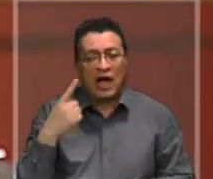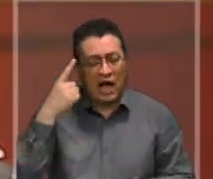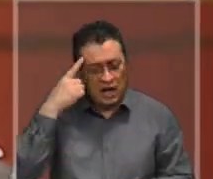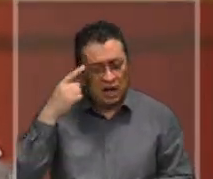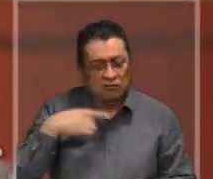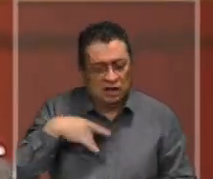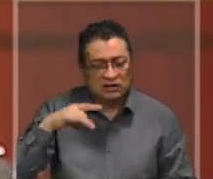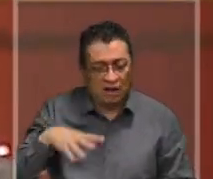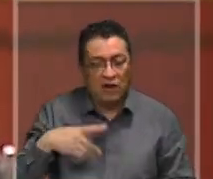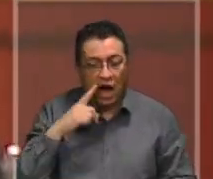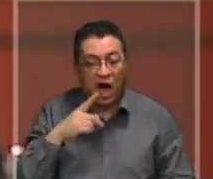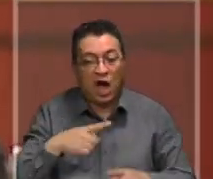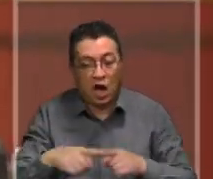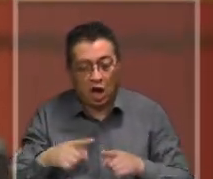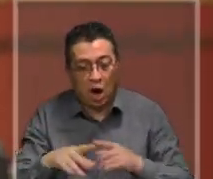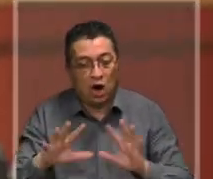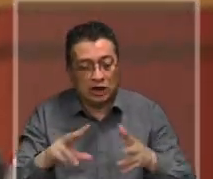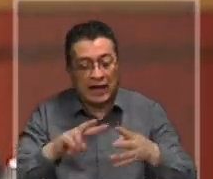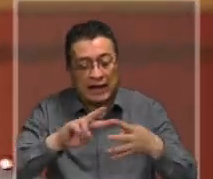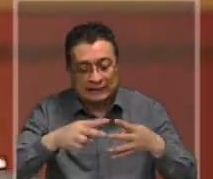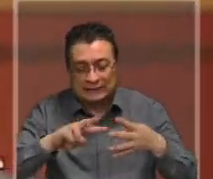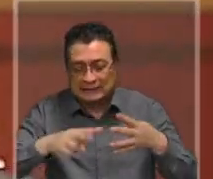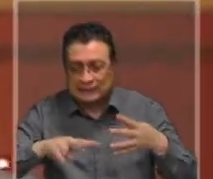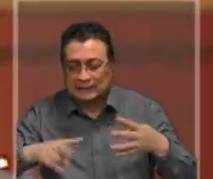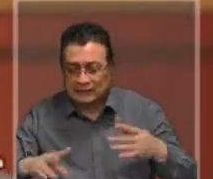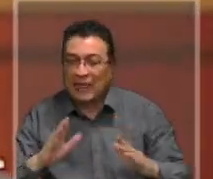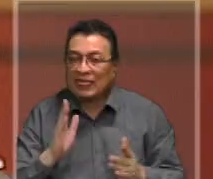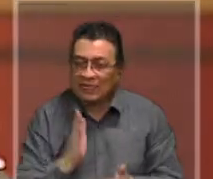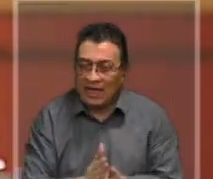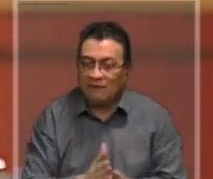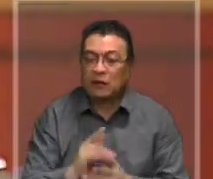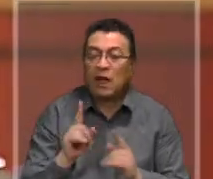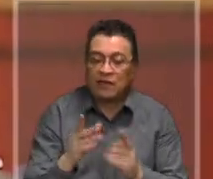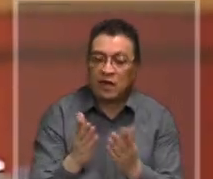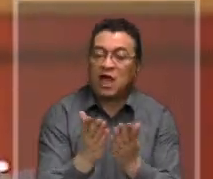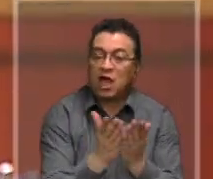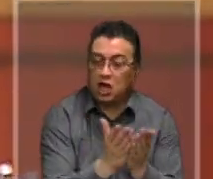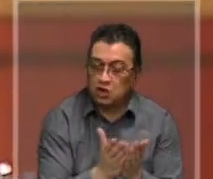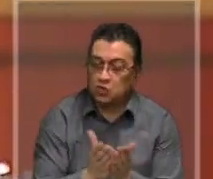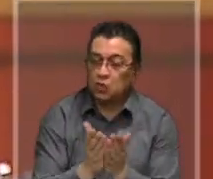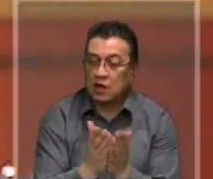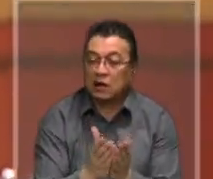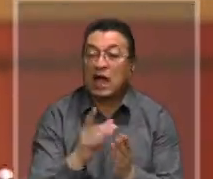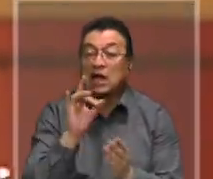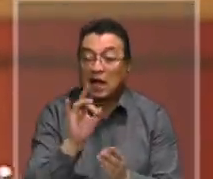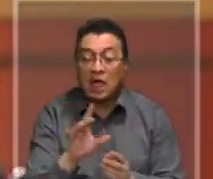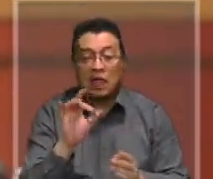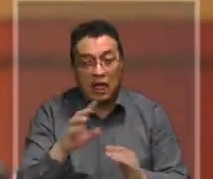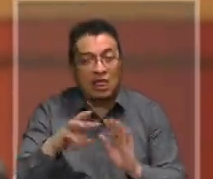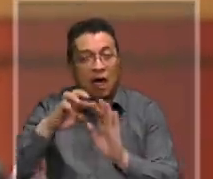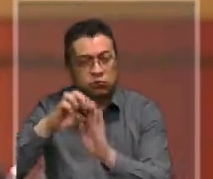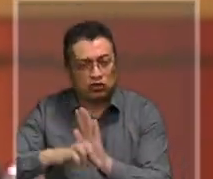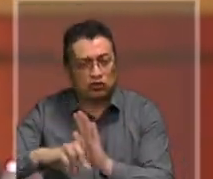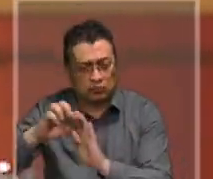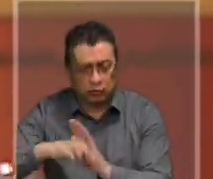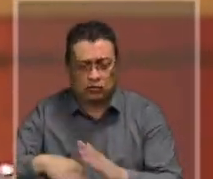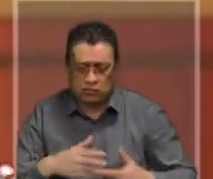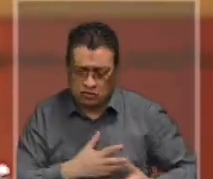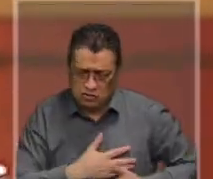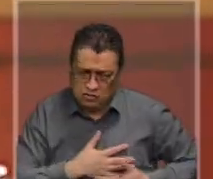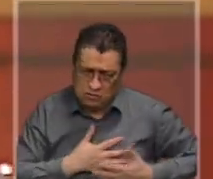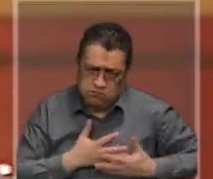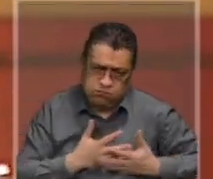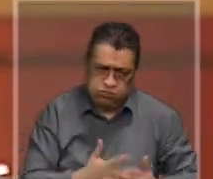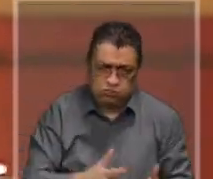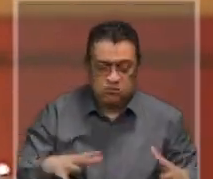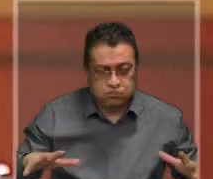que corregir, arreglar, pero para eso hay que estudiar. Y así como en cada uno de mis proyectos he puesto el corazón,